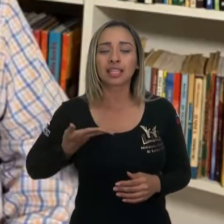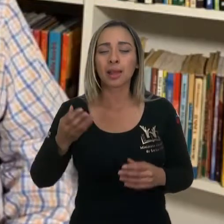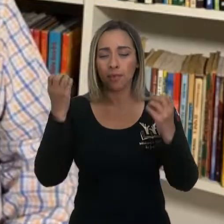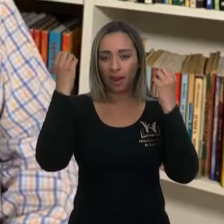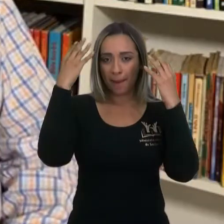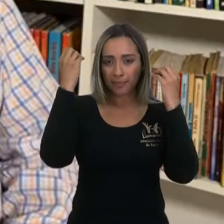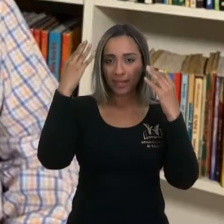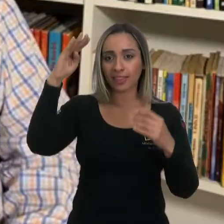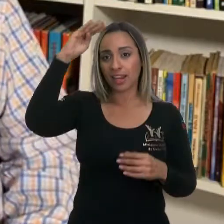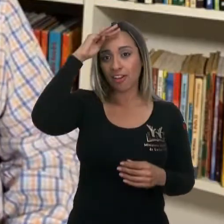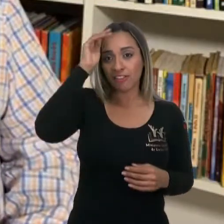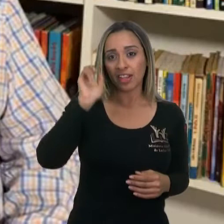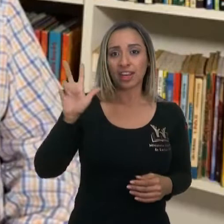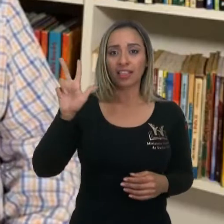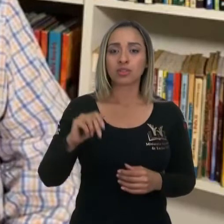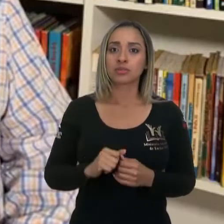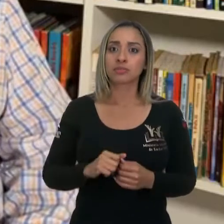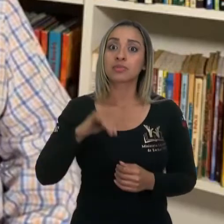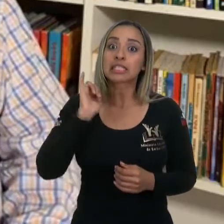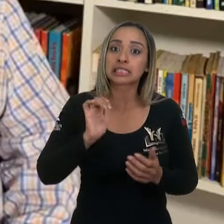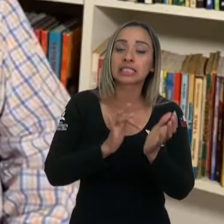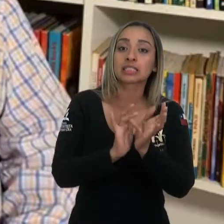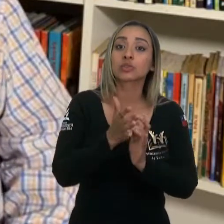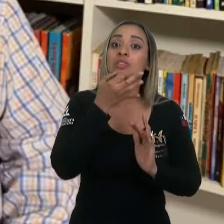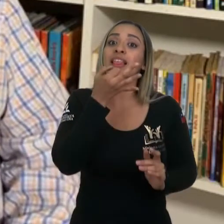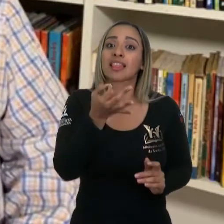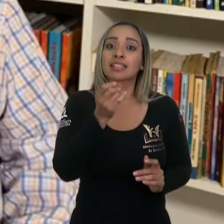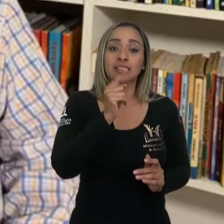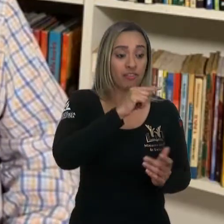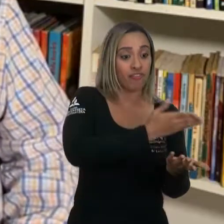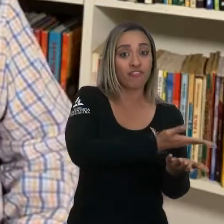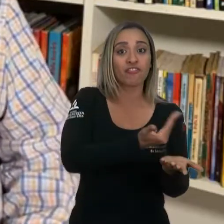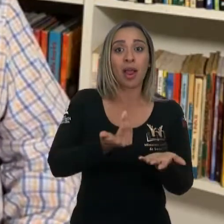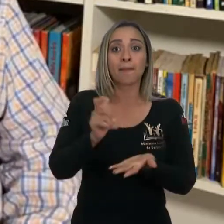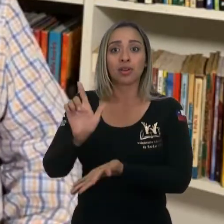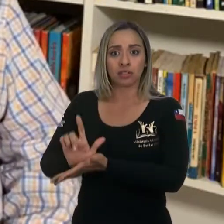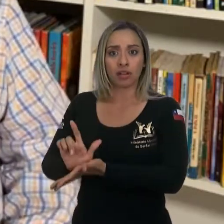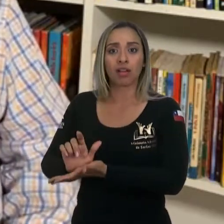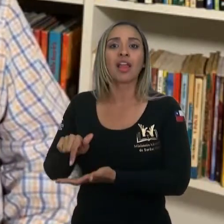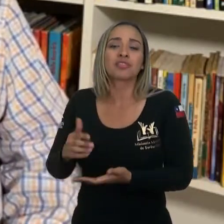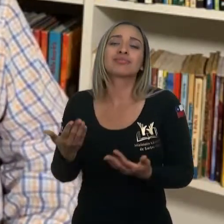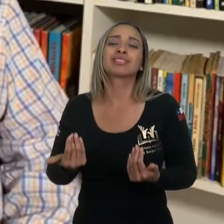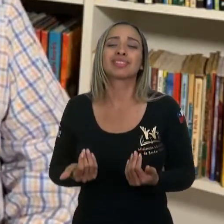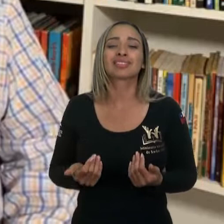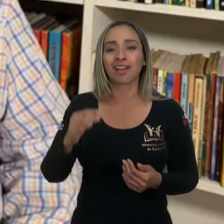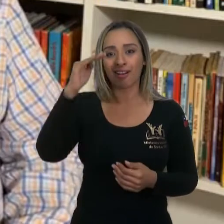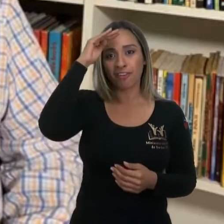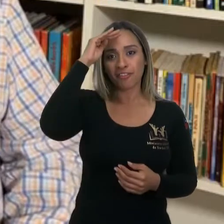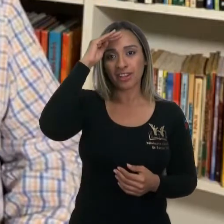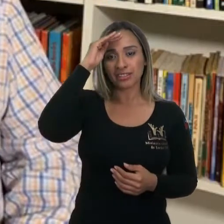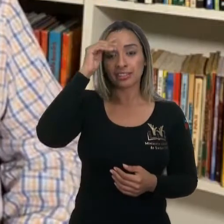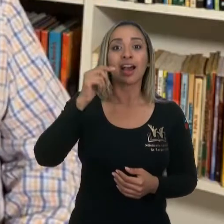confiar en Dios. Si Jesús les había dicho, vamos al otro lado del mar, ellos deberían haber tenido confianza. Ellos